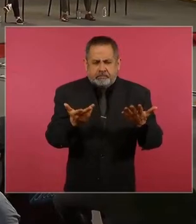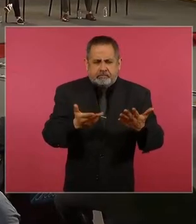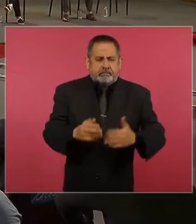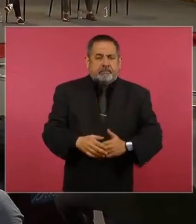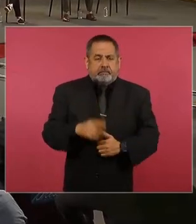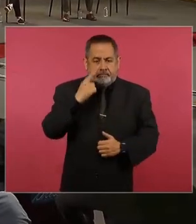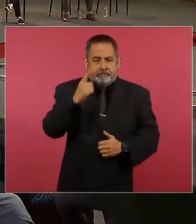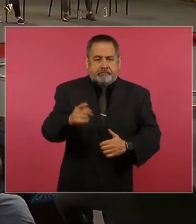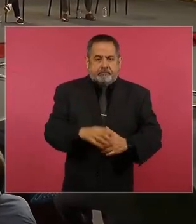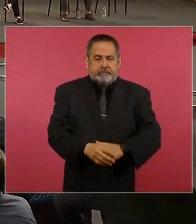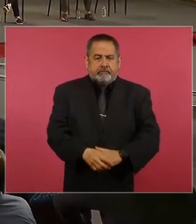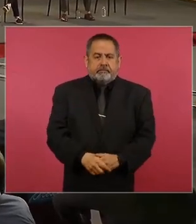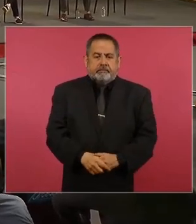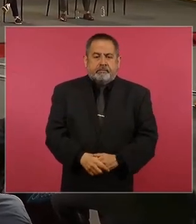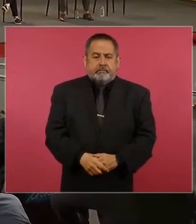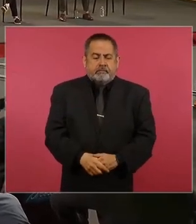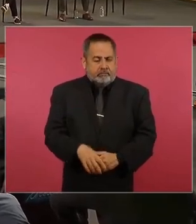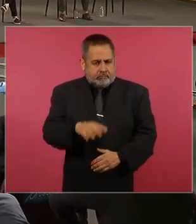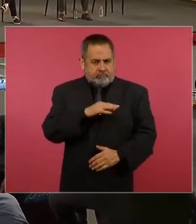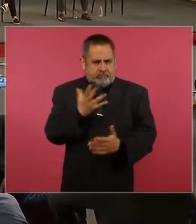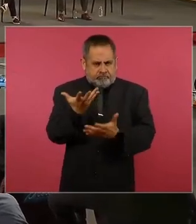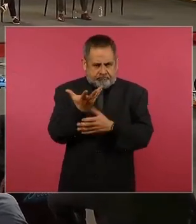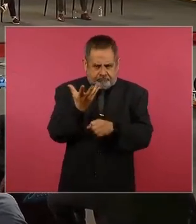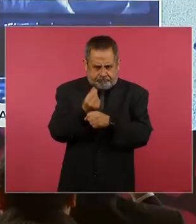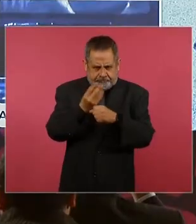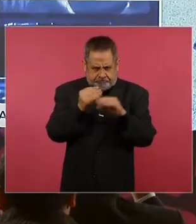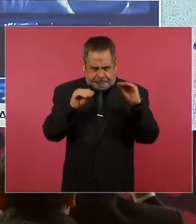Así, pueden construir,